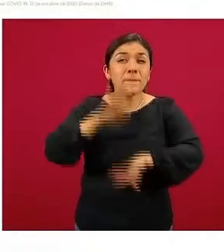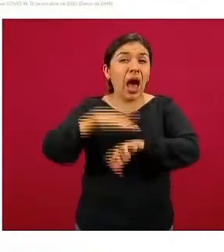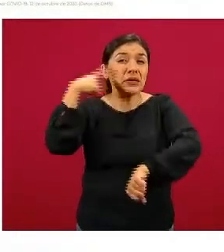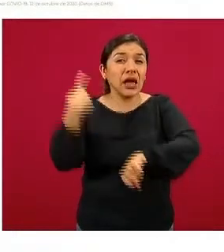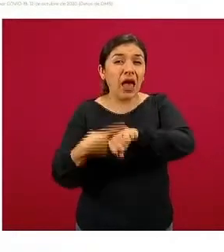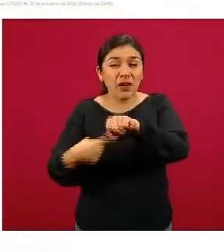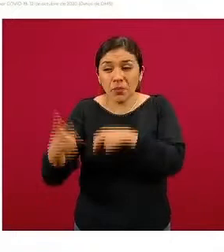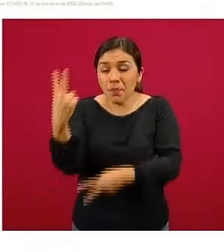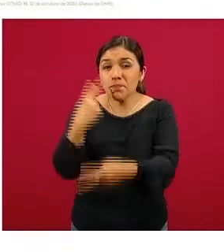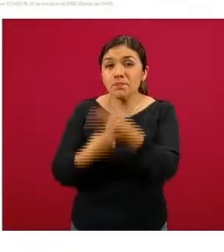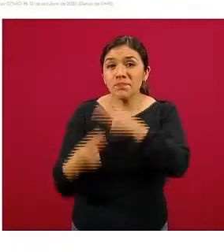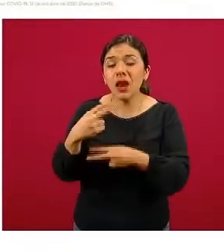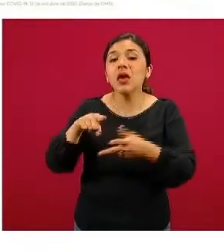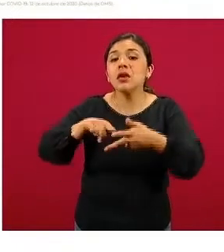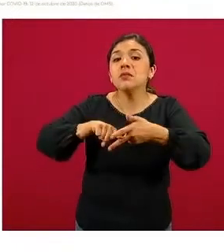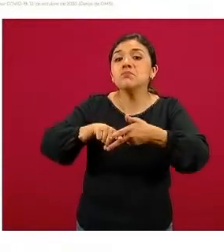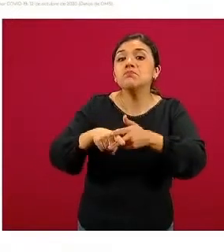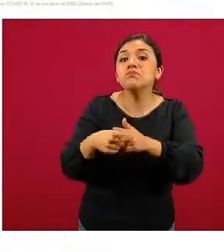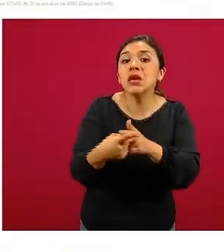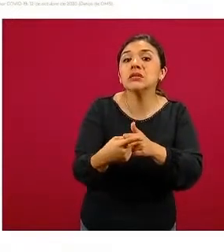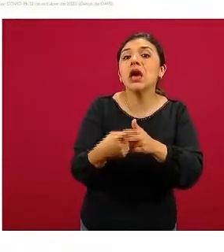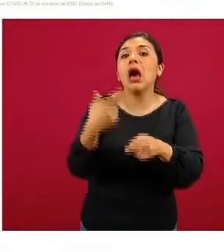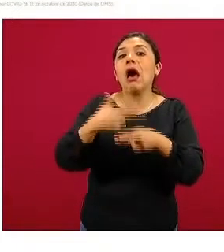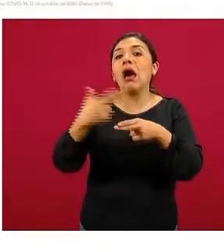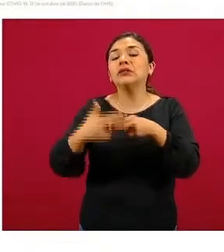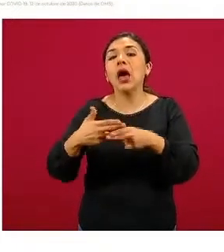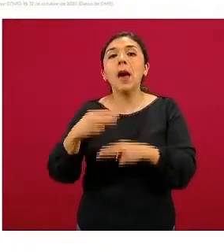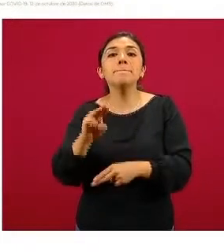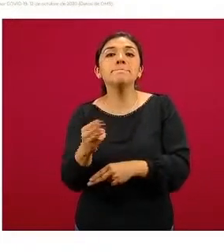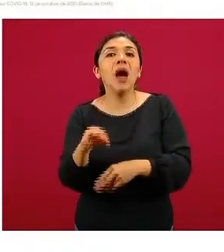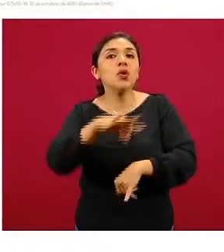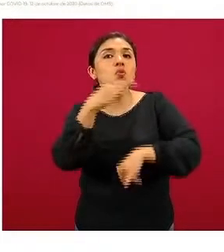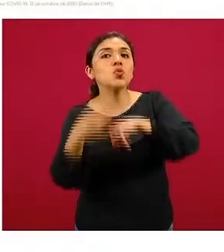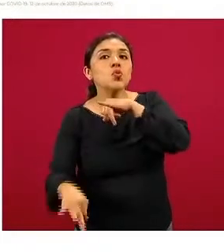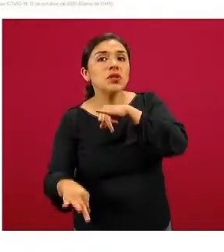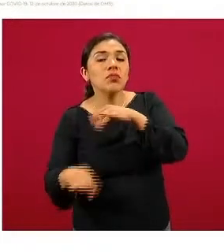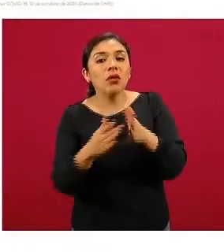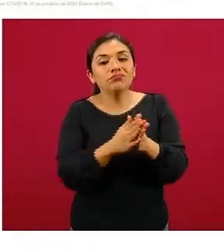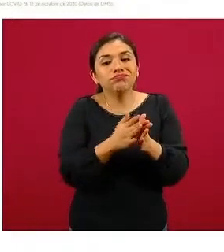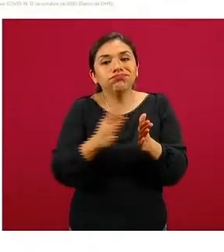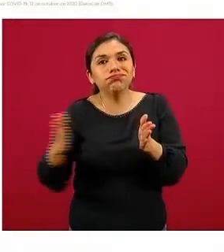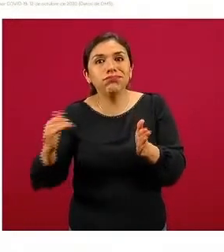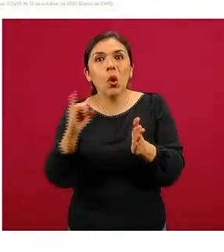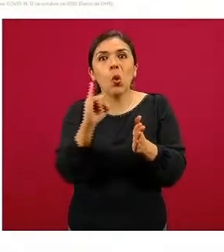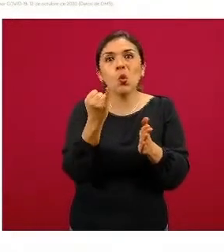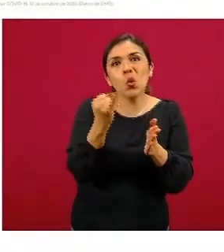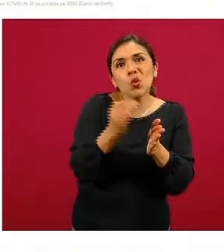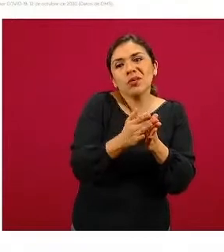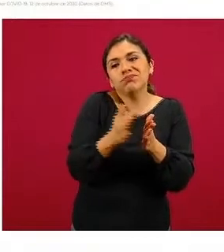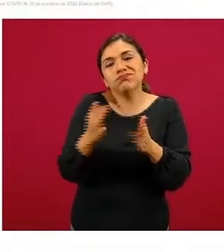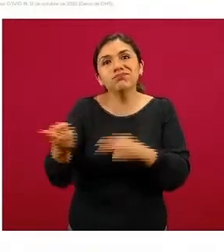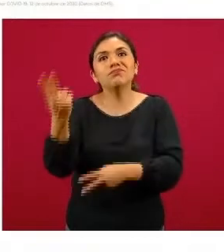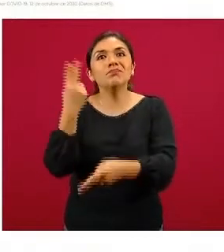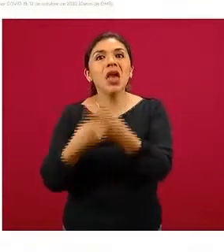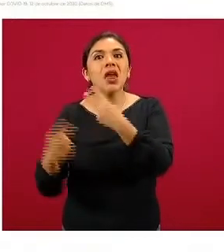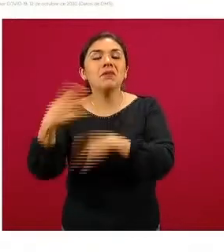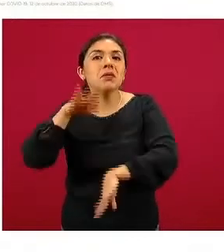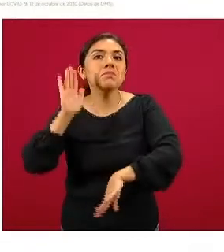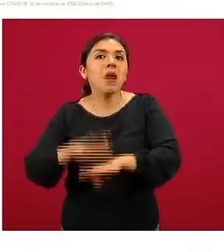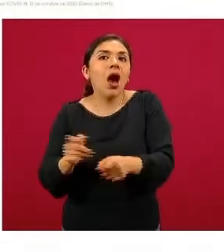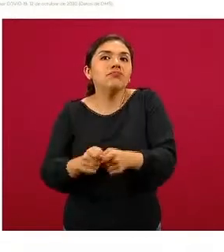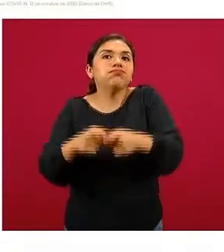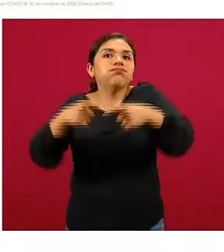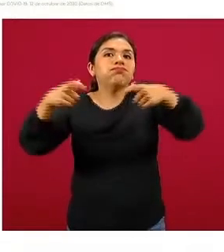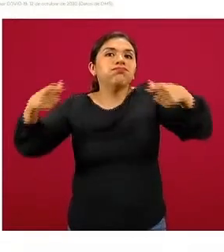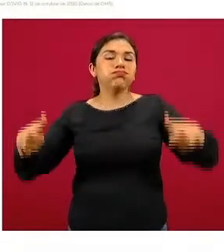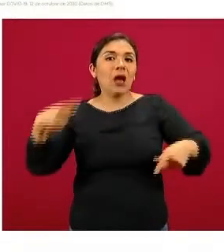casos inicia con una transmisión importante hasta finales de mayo y a partir ya del mes de junio en adelante es cuando inician realmente